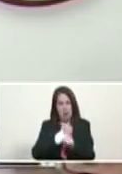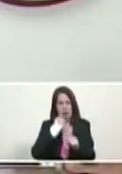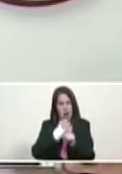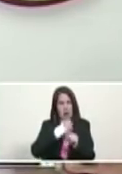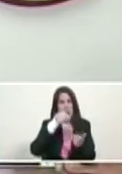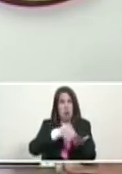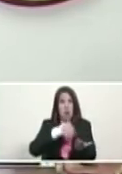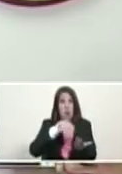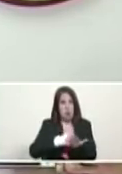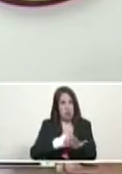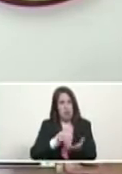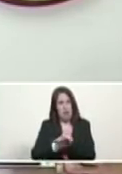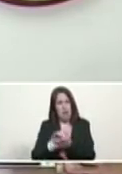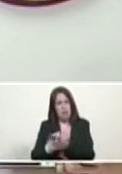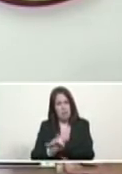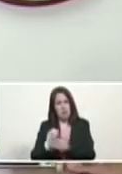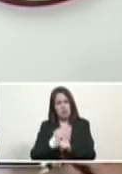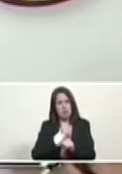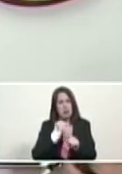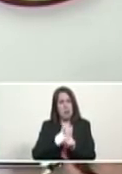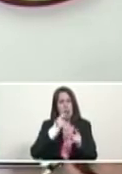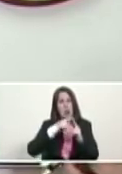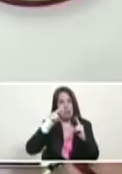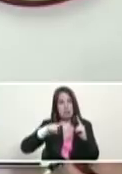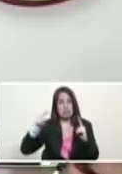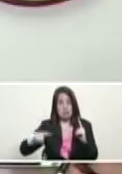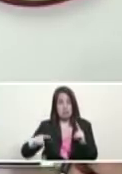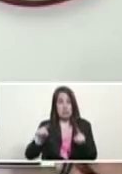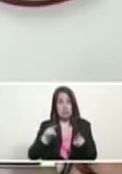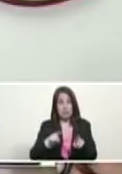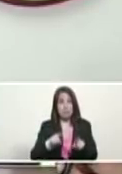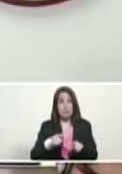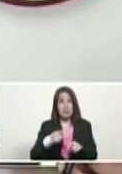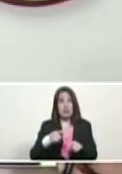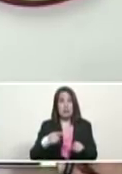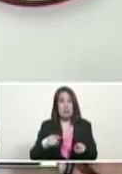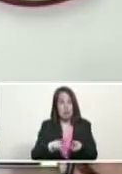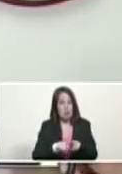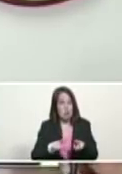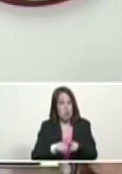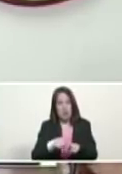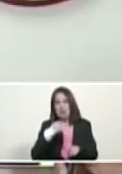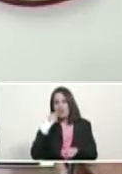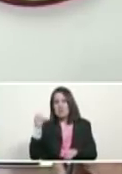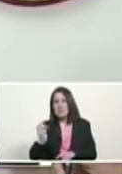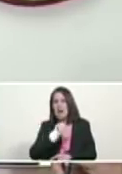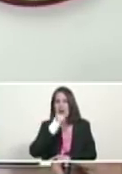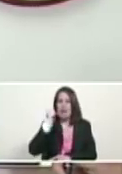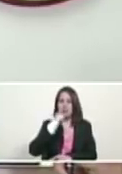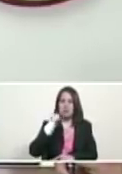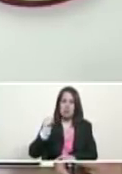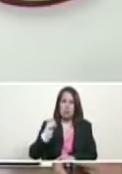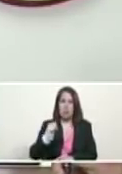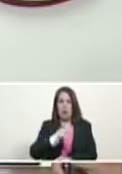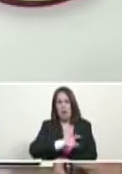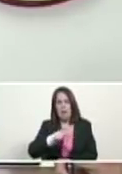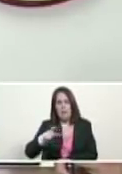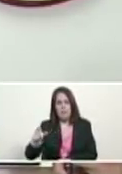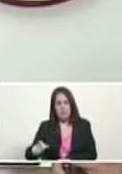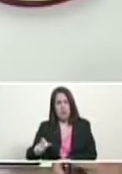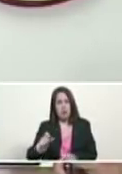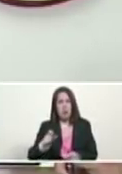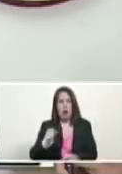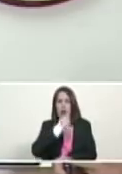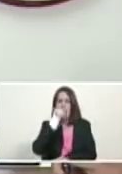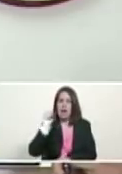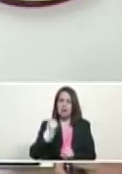mismo, compañeros de trabajo, compañeros de cantos y labores, como dice la canción del Grupo Madera. Compañeros de